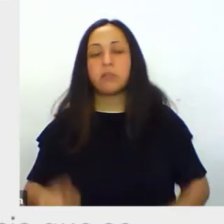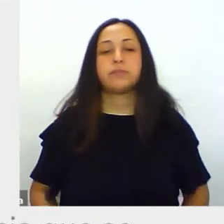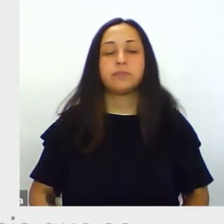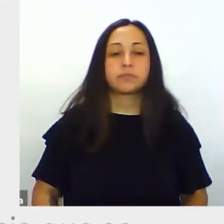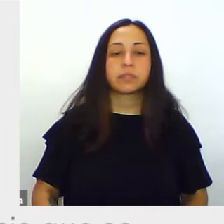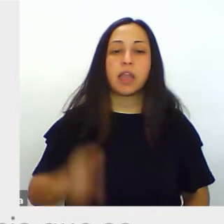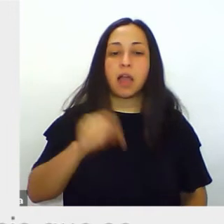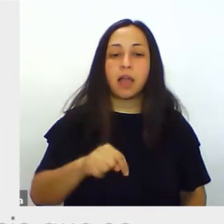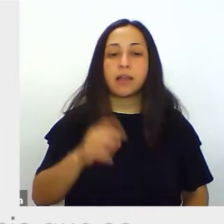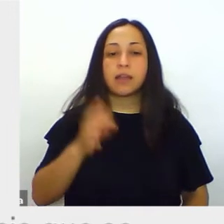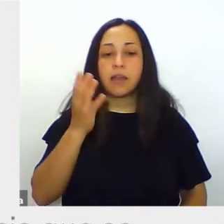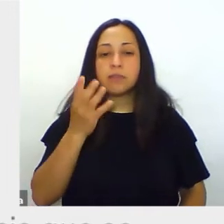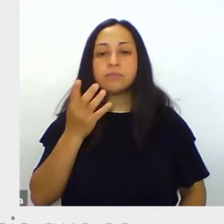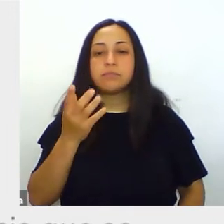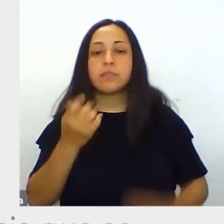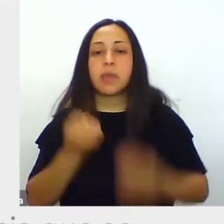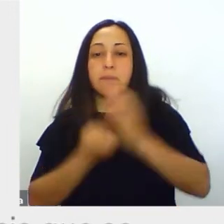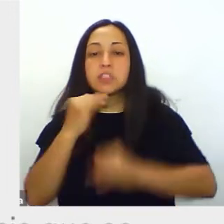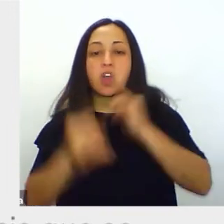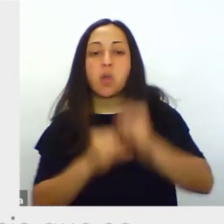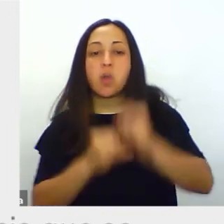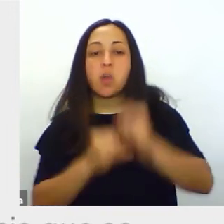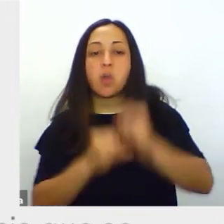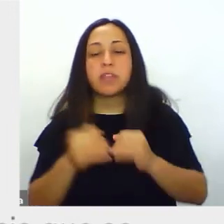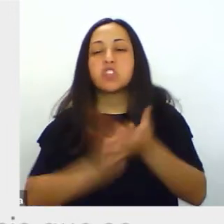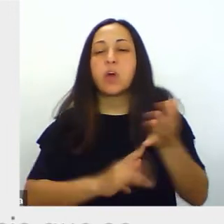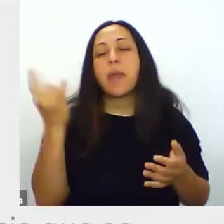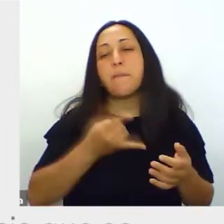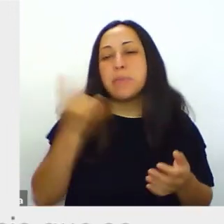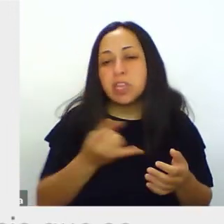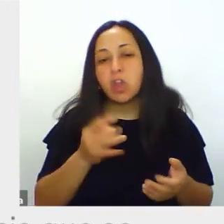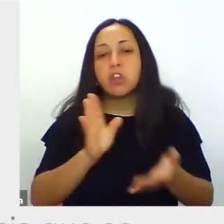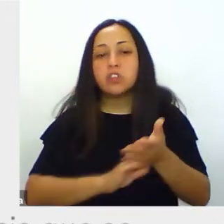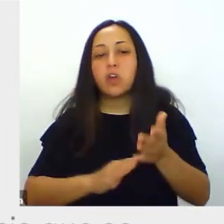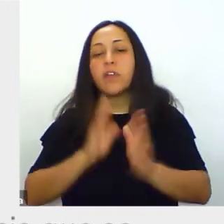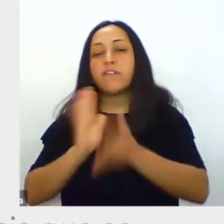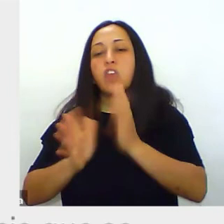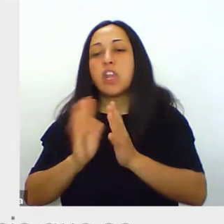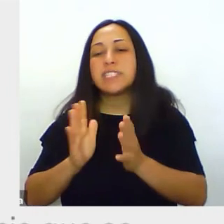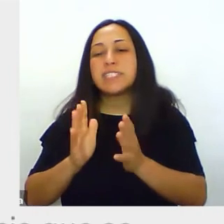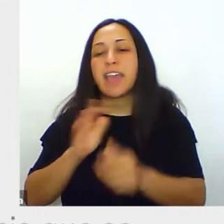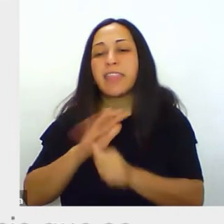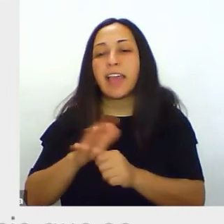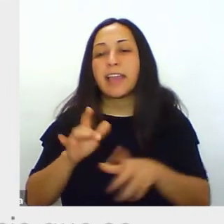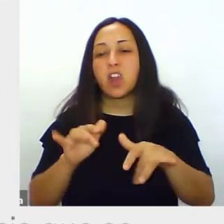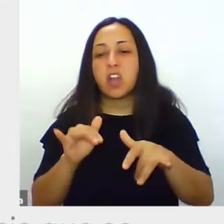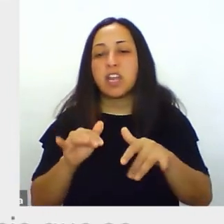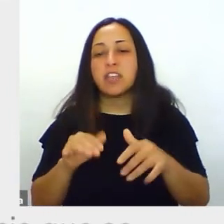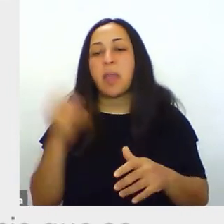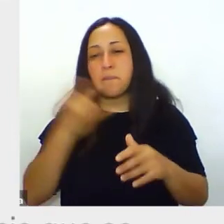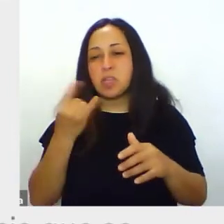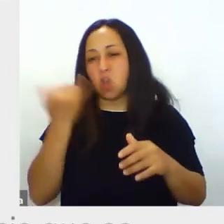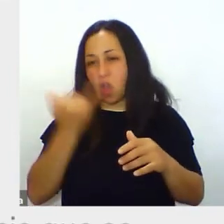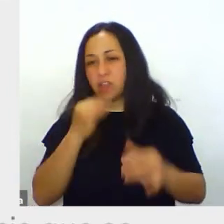Y ahora quiero empezar a comentar un poquito acerca de ciertos mitos que hay alrededor de lo que es la violencia de género en línea. Y